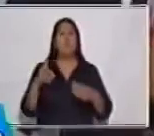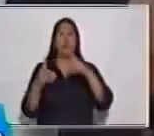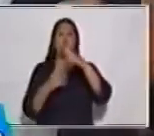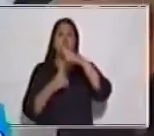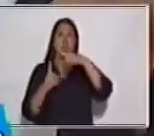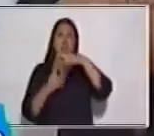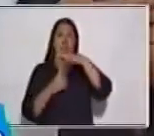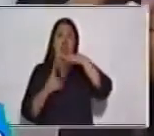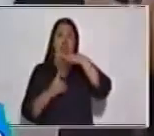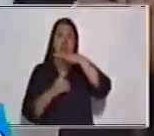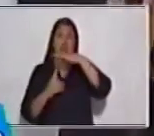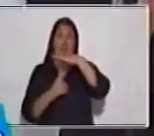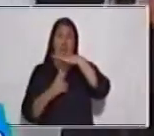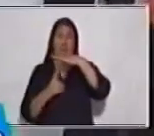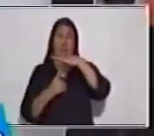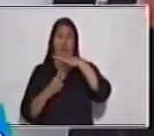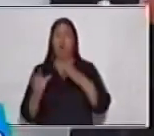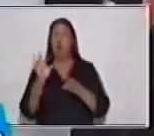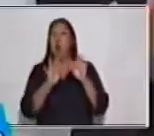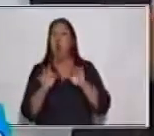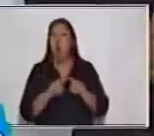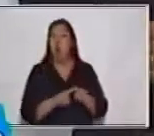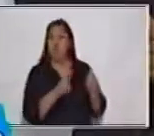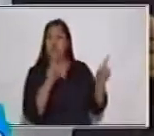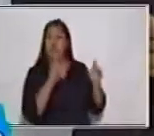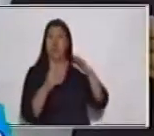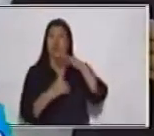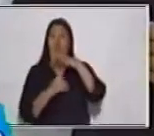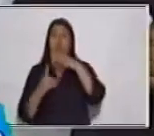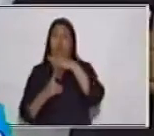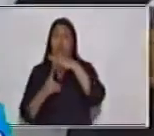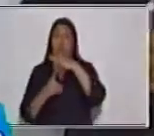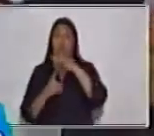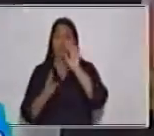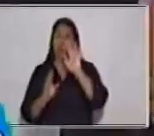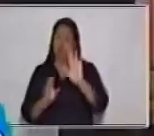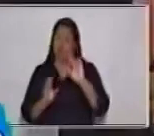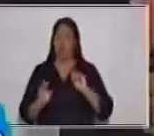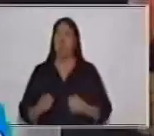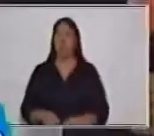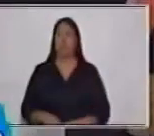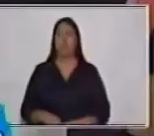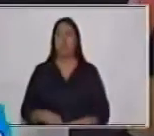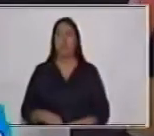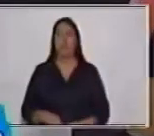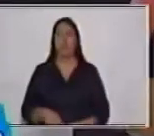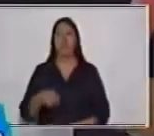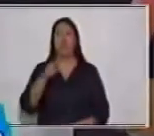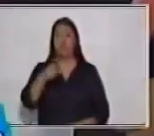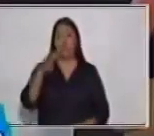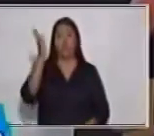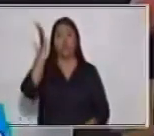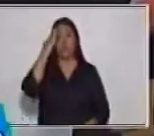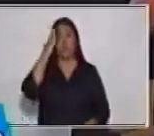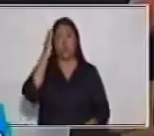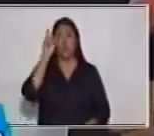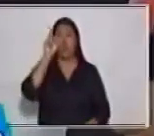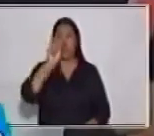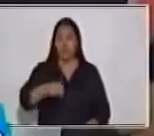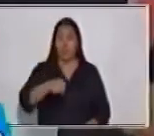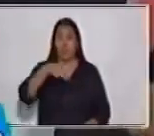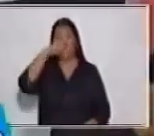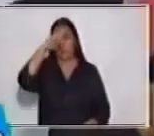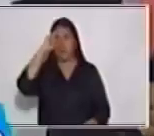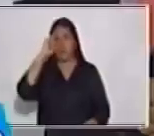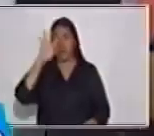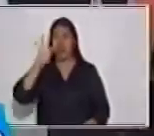denominador, si hay denominador diferente. Si esto fuese así, entonces sabes que tienes que trabajar con tu tabla. Si